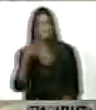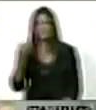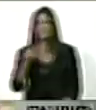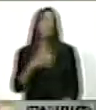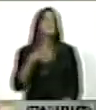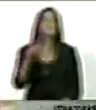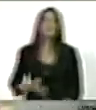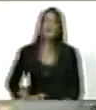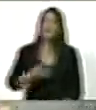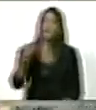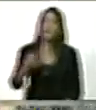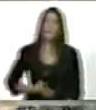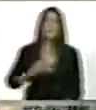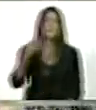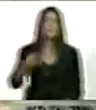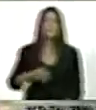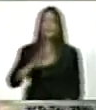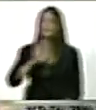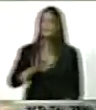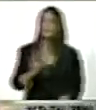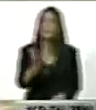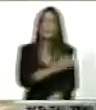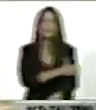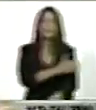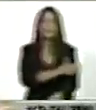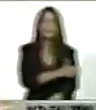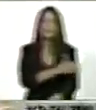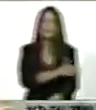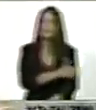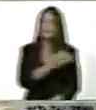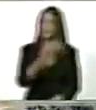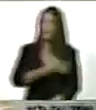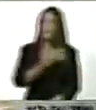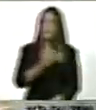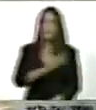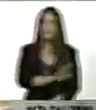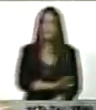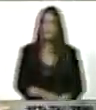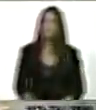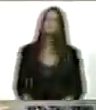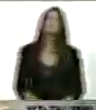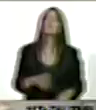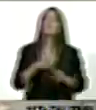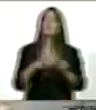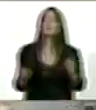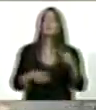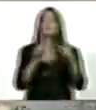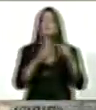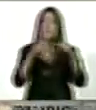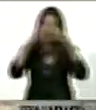Siempre es esa la posición con la que se maneja Julio Borges. Con respecto a Jean Ramos Alup,